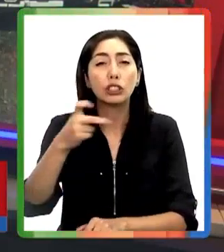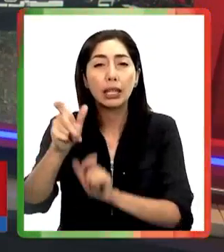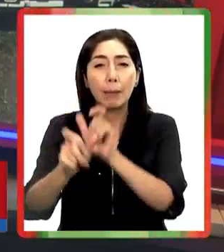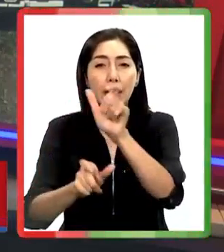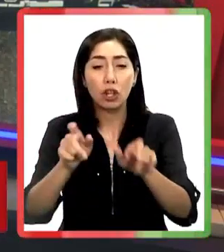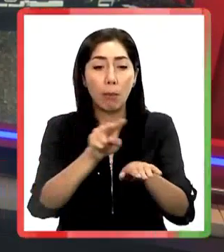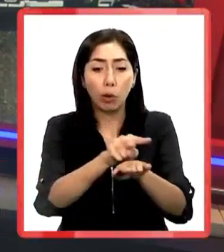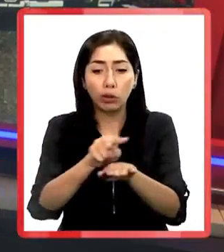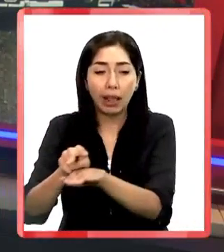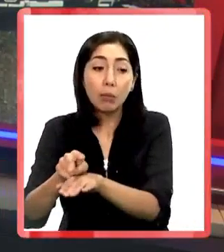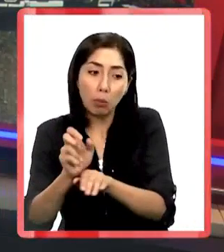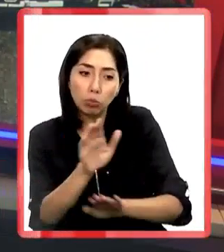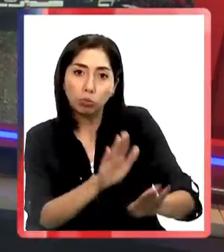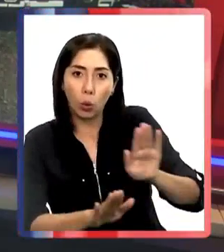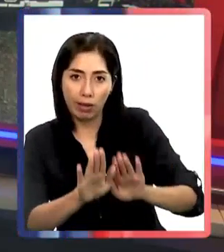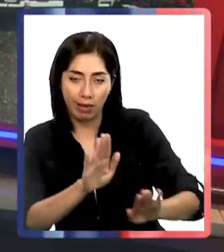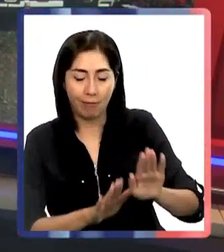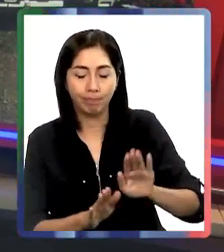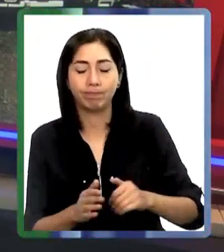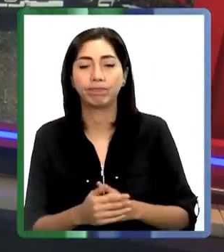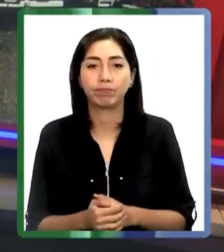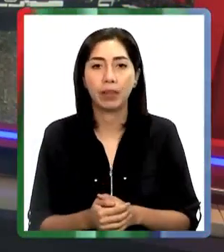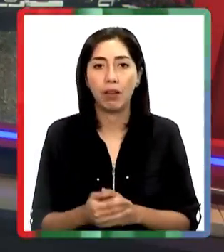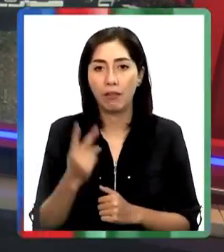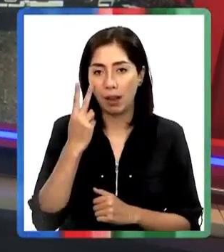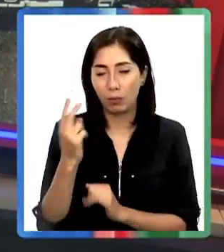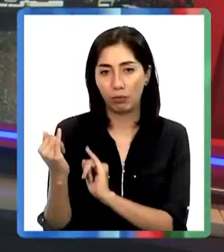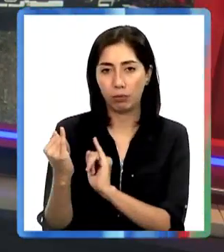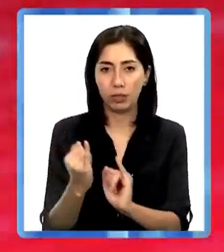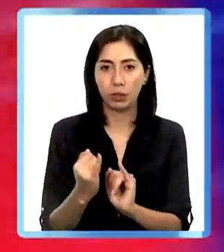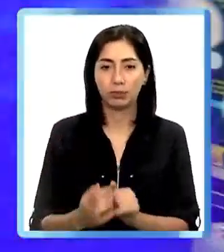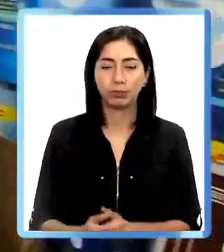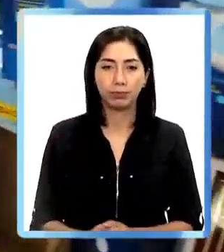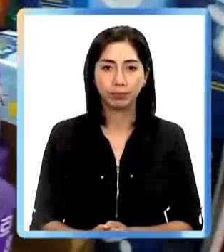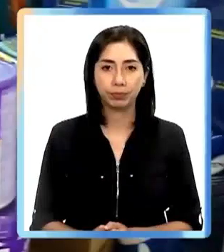personas postradas de la comuna. Canal 2 de Quillón con la nota.